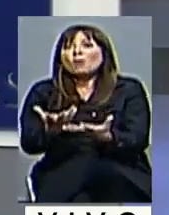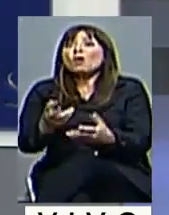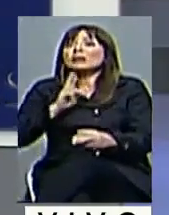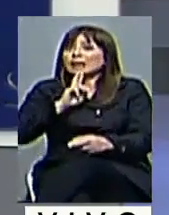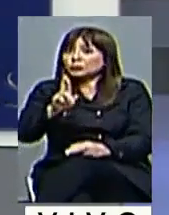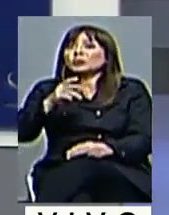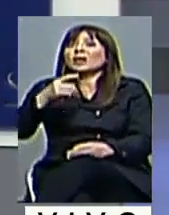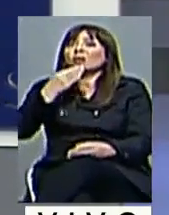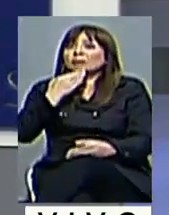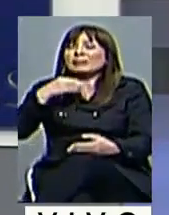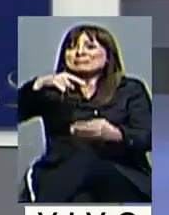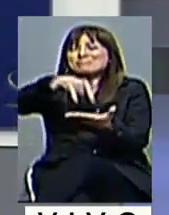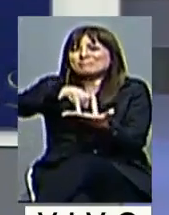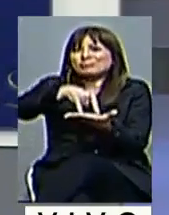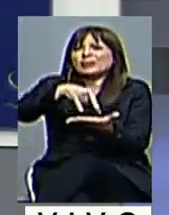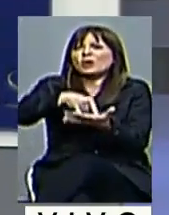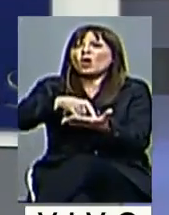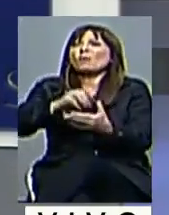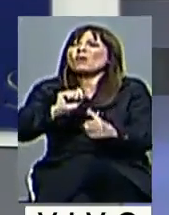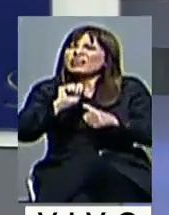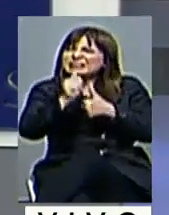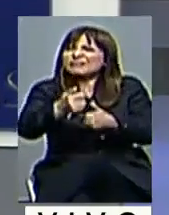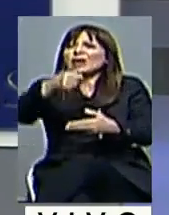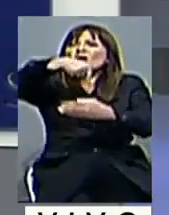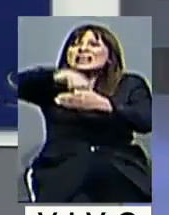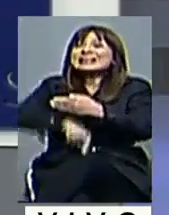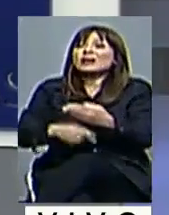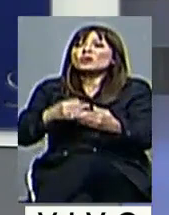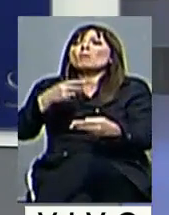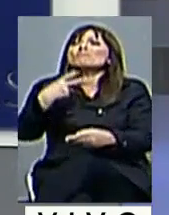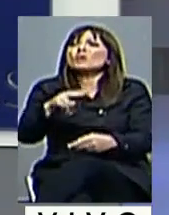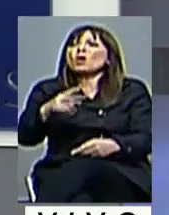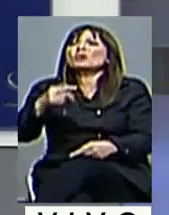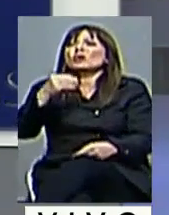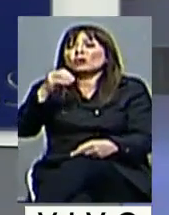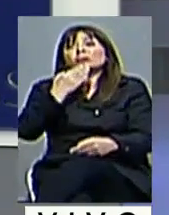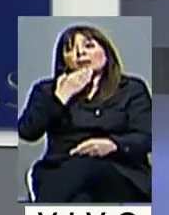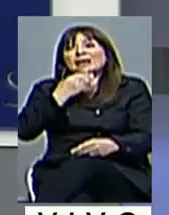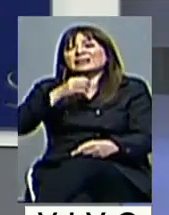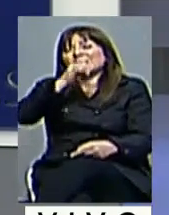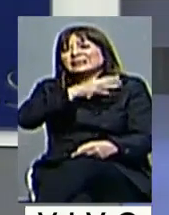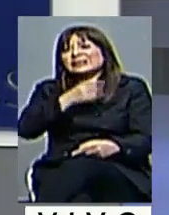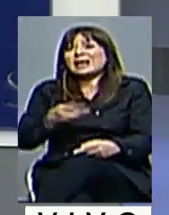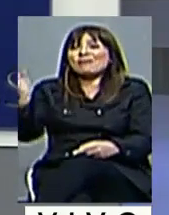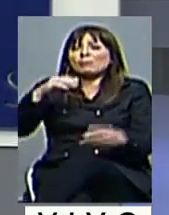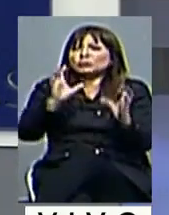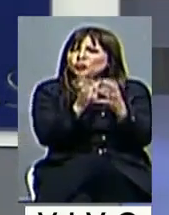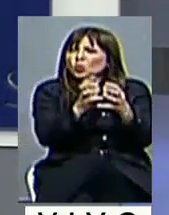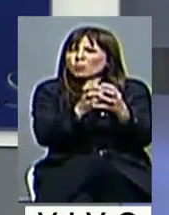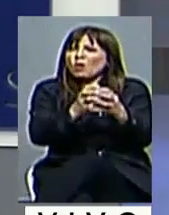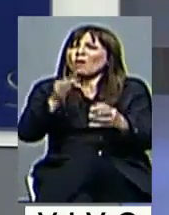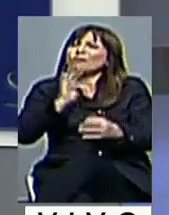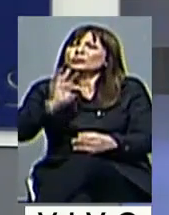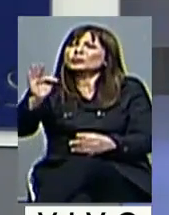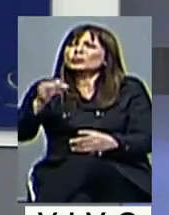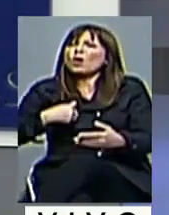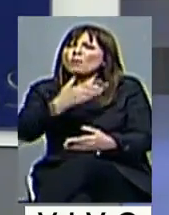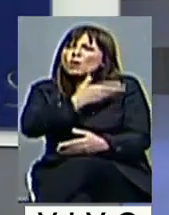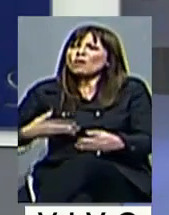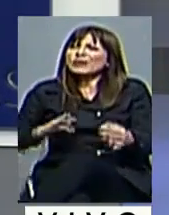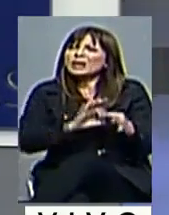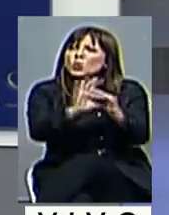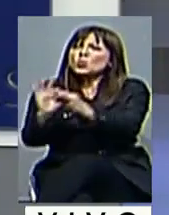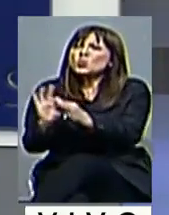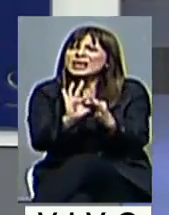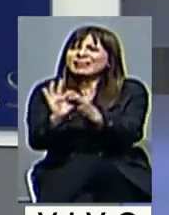de la parlamentaria, señala desafíos internos y propios también para Chile Vamos, también para el futuro de lo que pretende ser un gobierno de unidad,